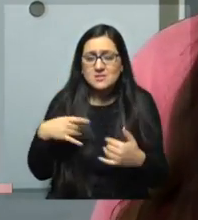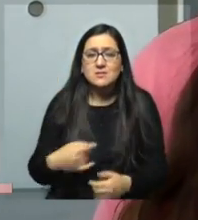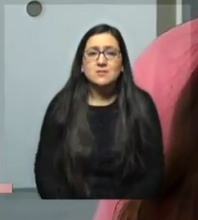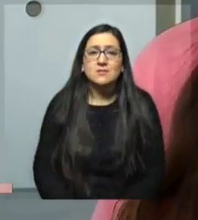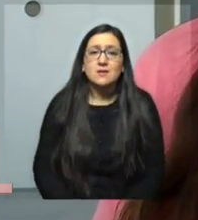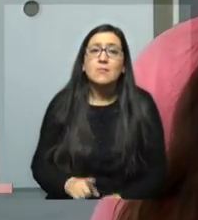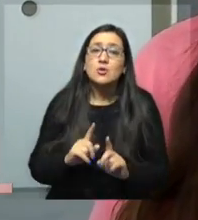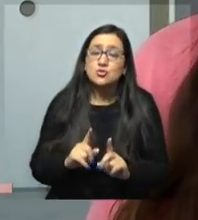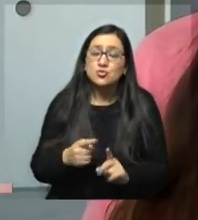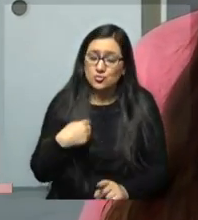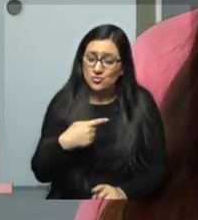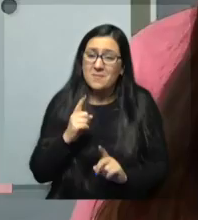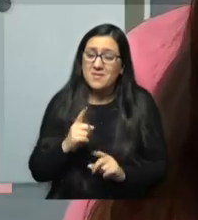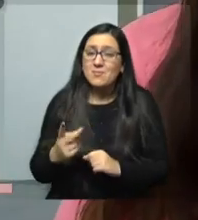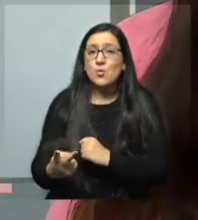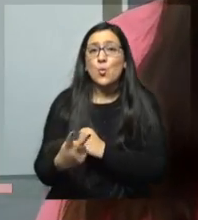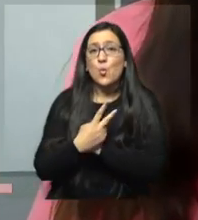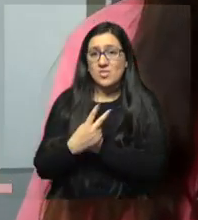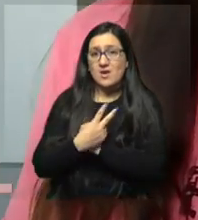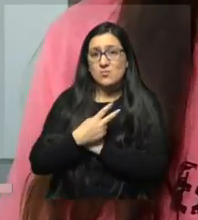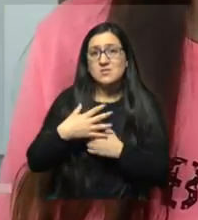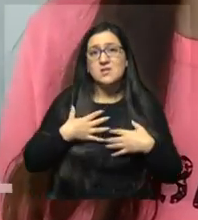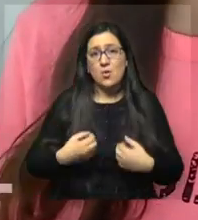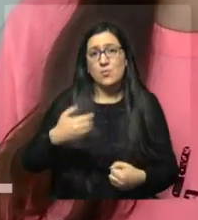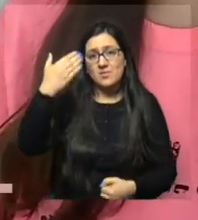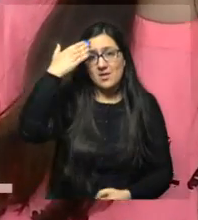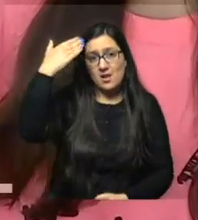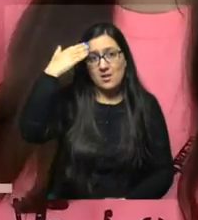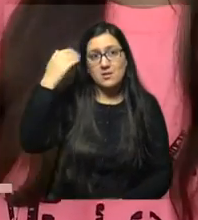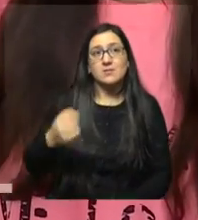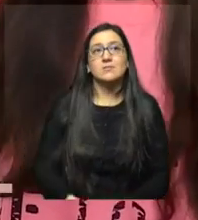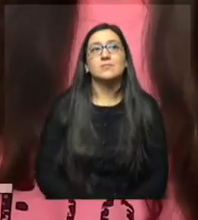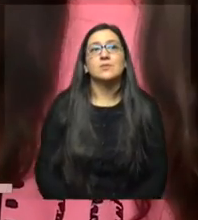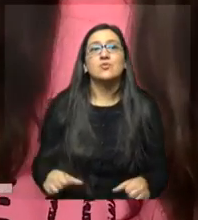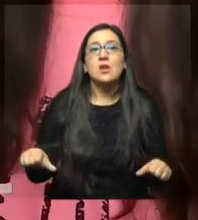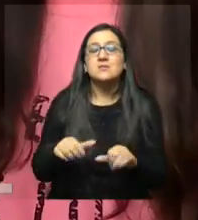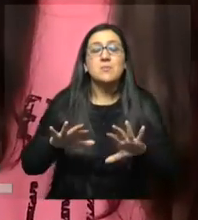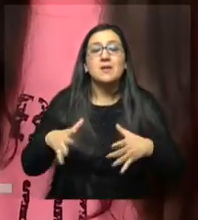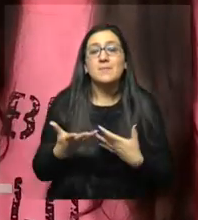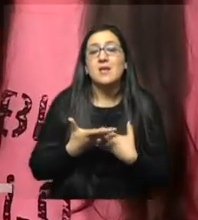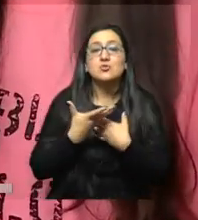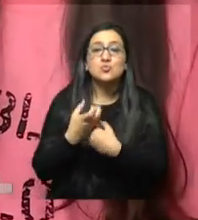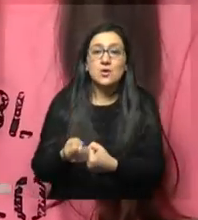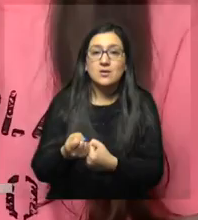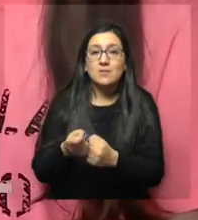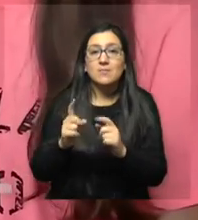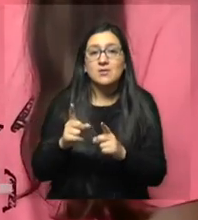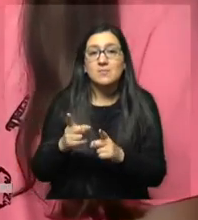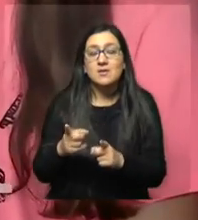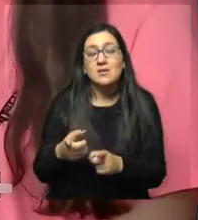que cuidar nuestra salud mental. Entonces, nosotros lo hacemos para ayudar a los demás, como también para